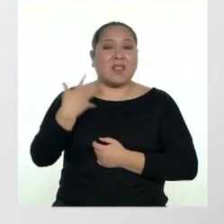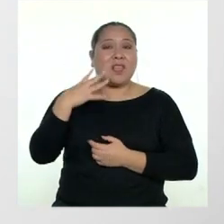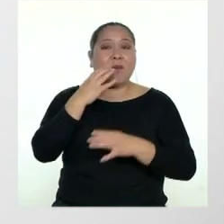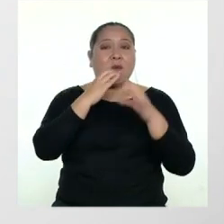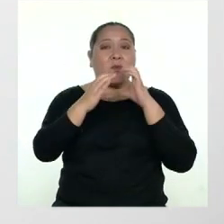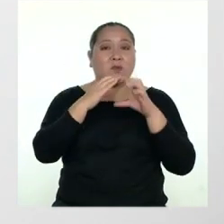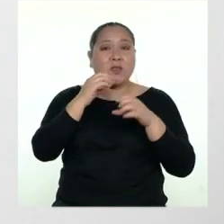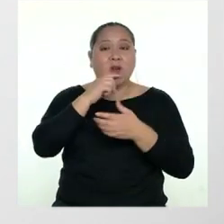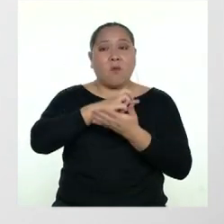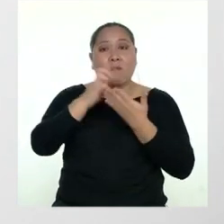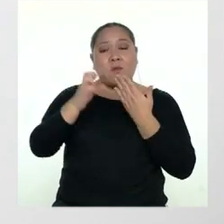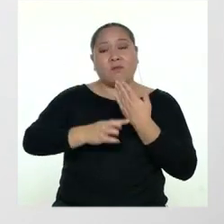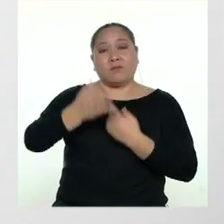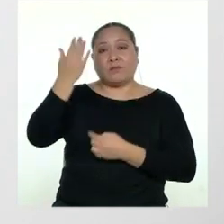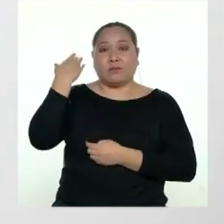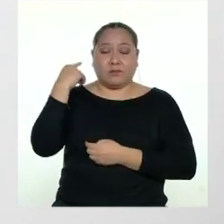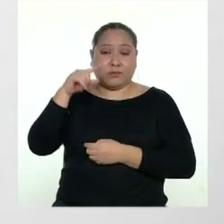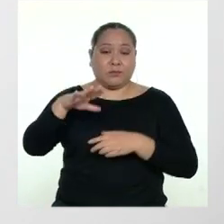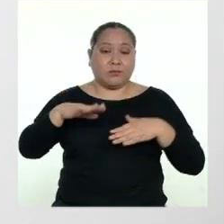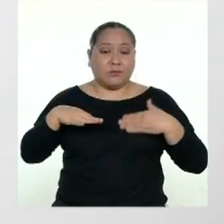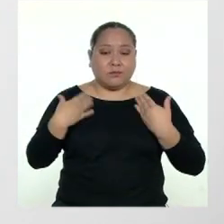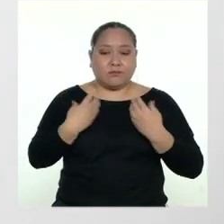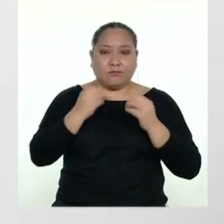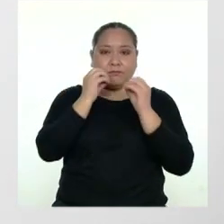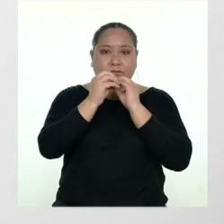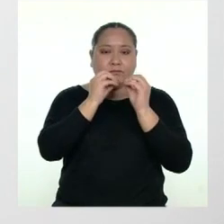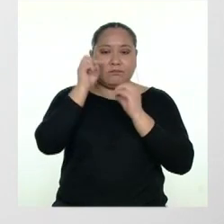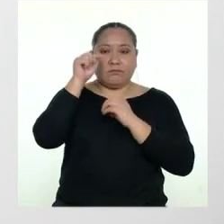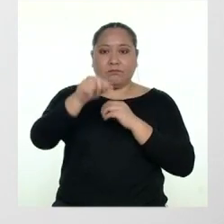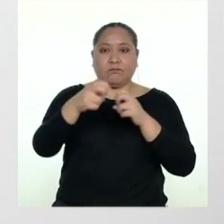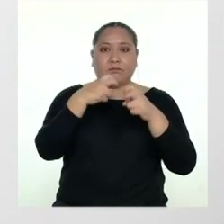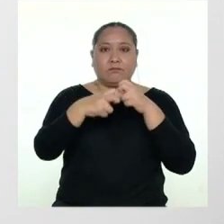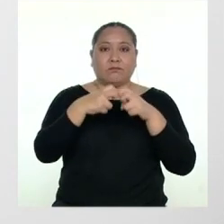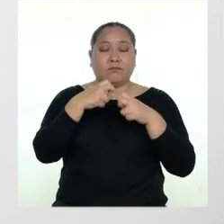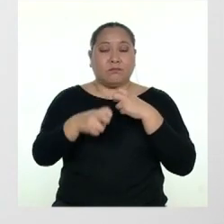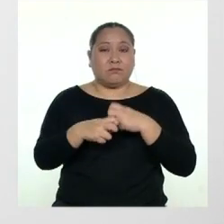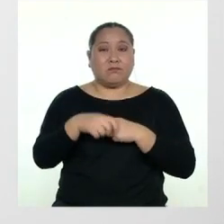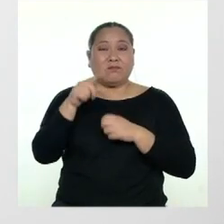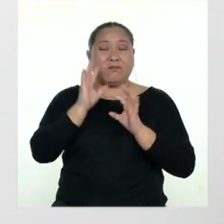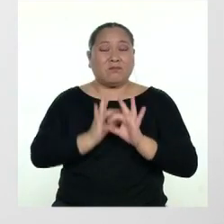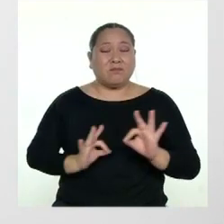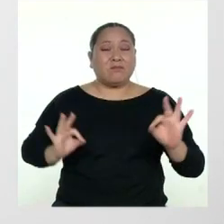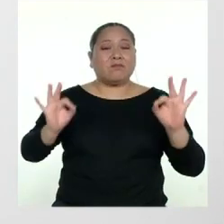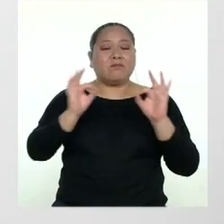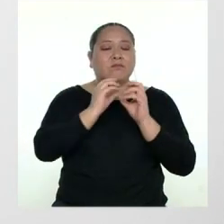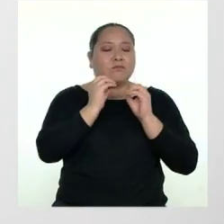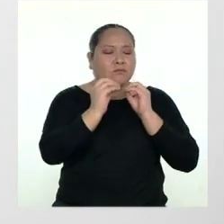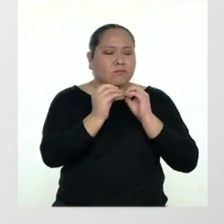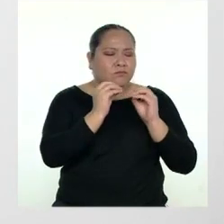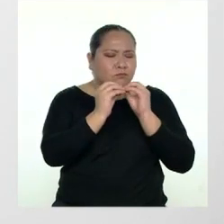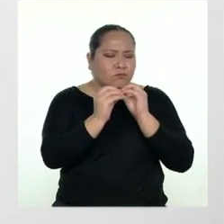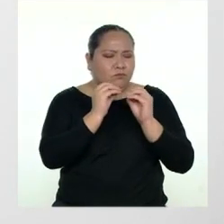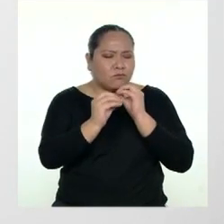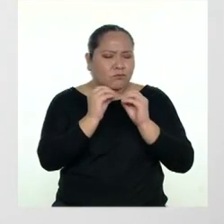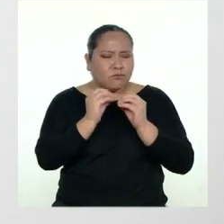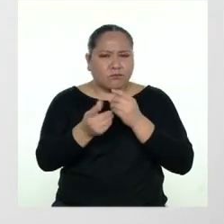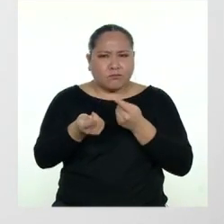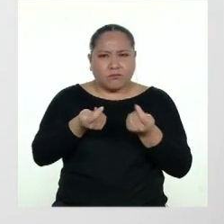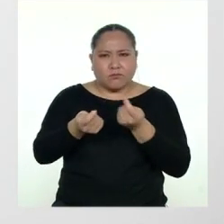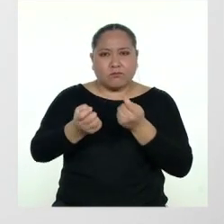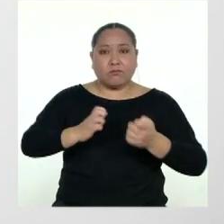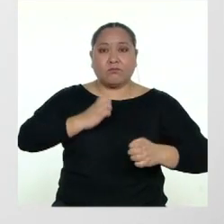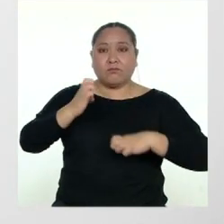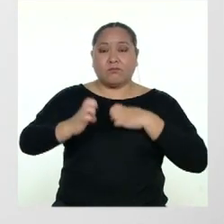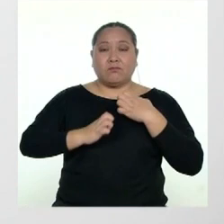en programas anteriores, para poder revertir esta situación es muy importante aprender a gestionar las emociones. Ella ya